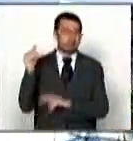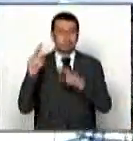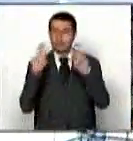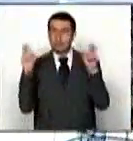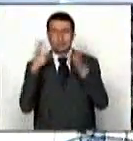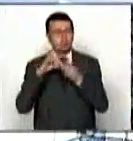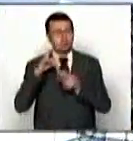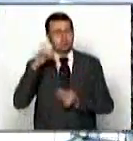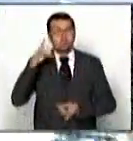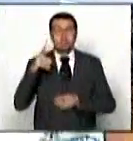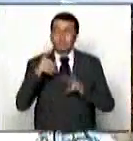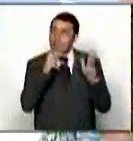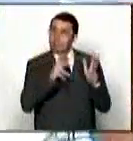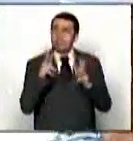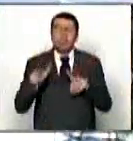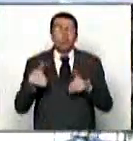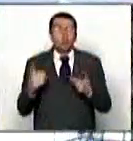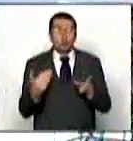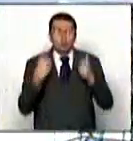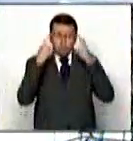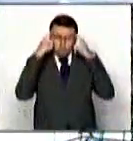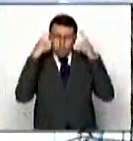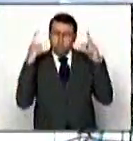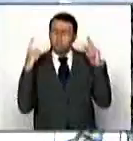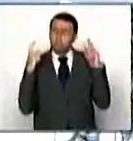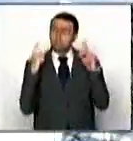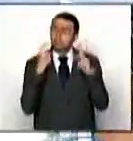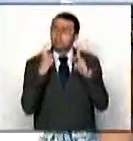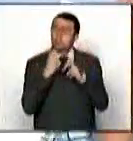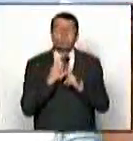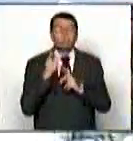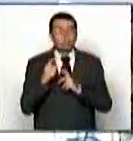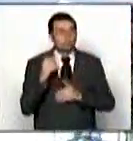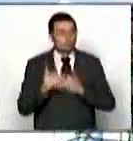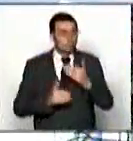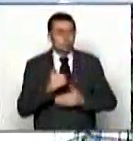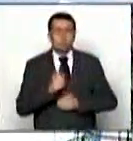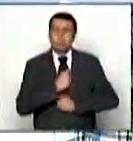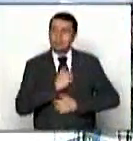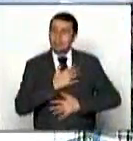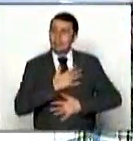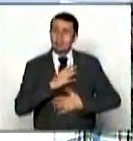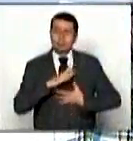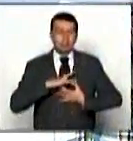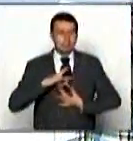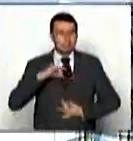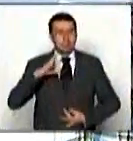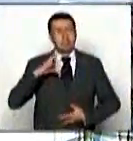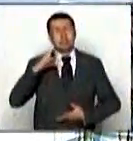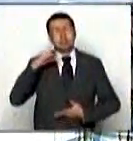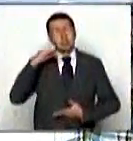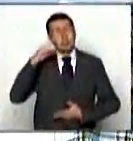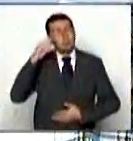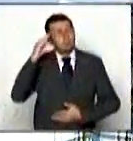la meditación y sobre diferentes procesos del alma, del espíritu, de la mente, en fin. Estará también